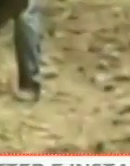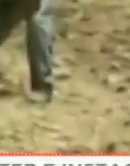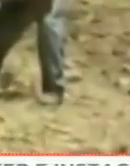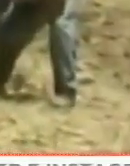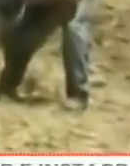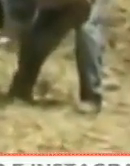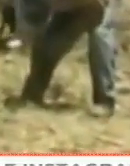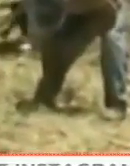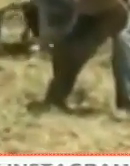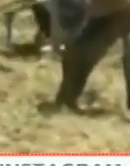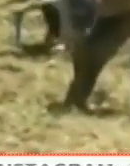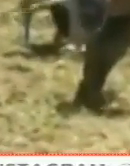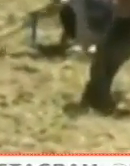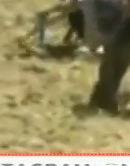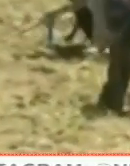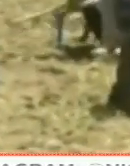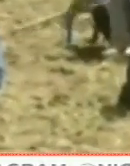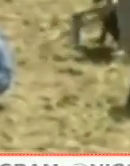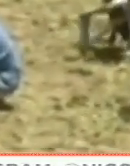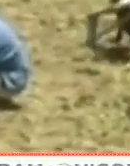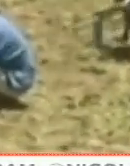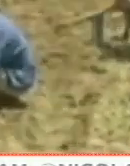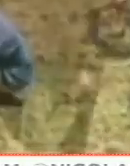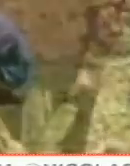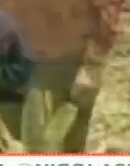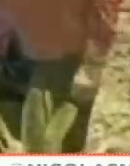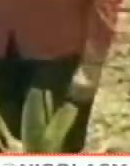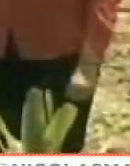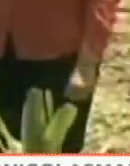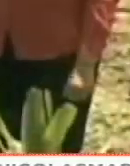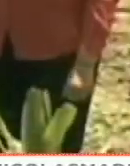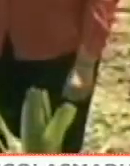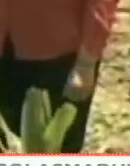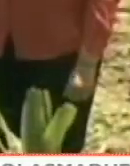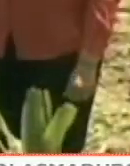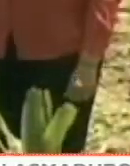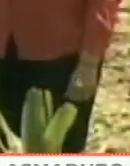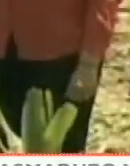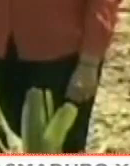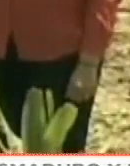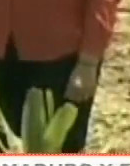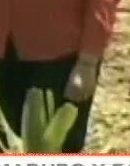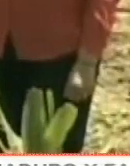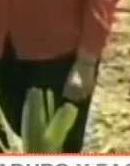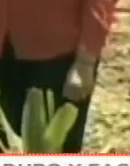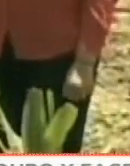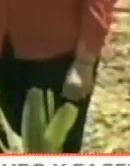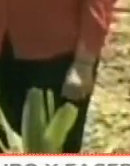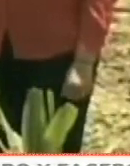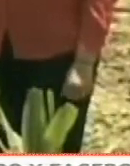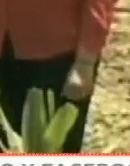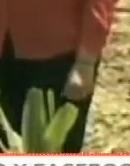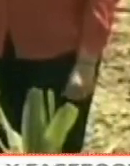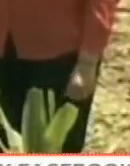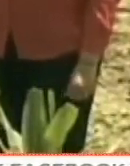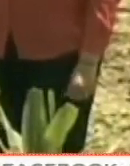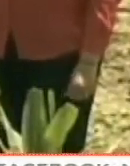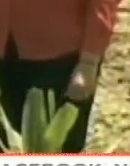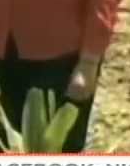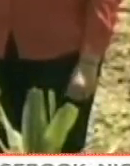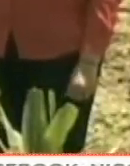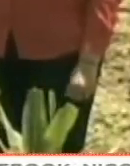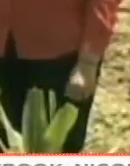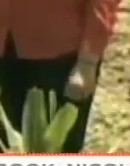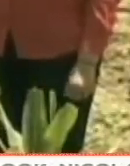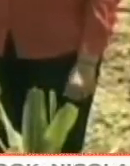con usted. Muchísimas gracias. Bueno, presidente, todo esto es parte del sistema productivo en el Estado y en el país.